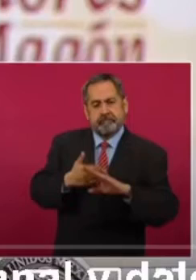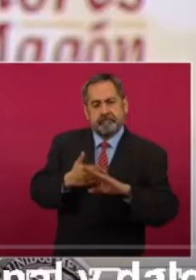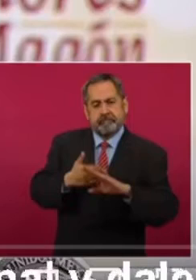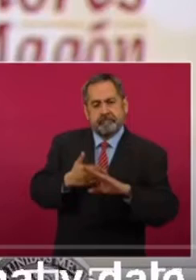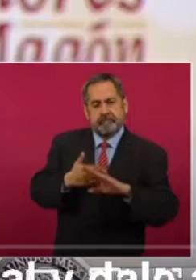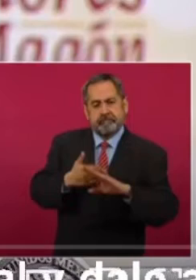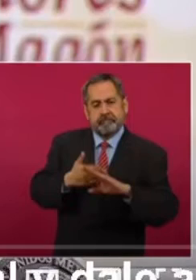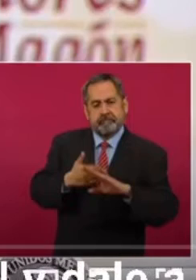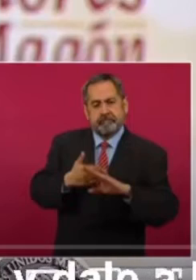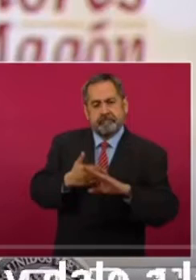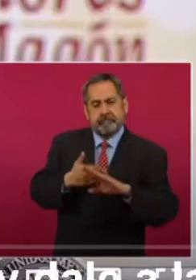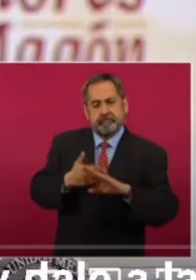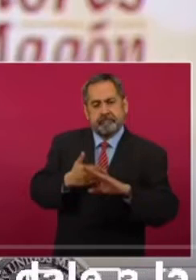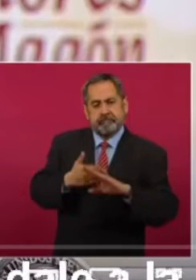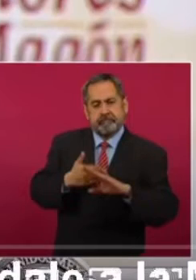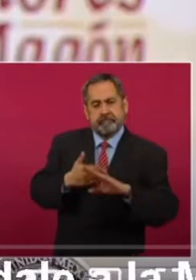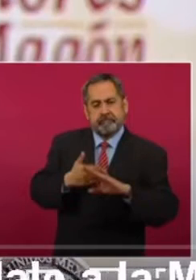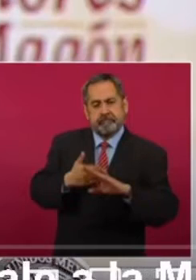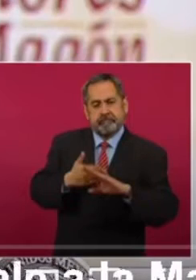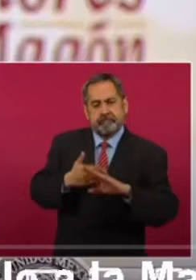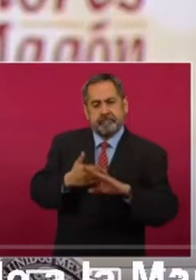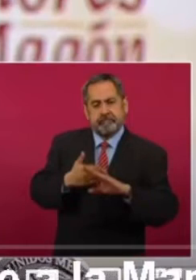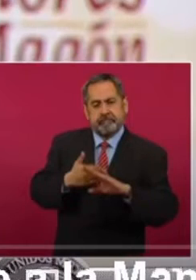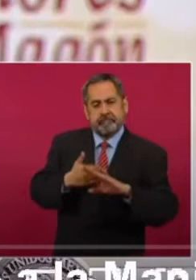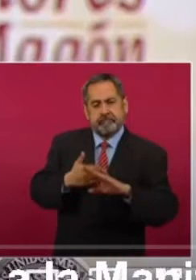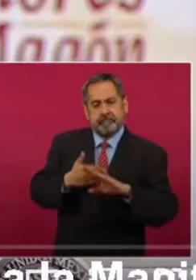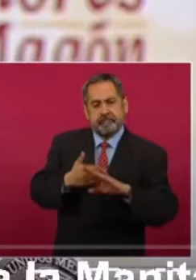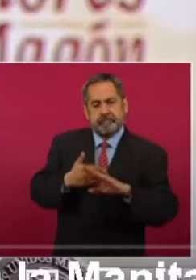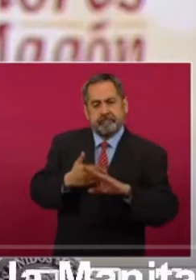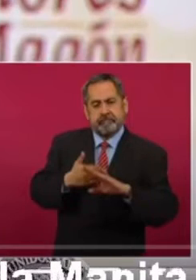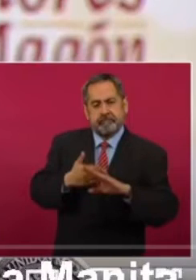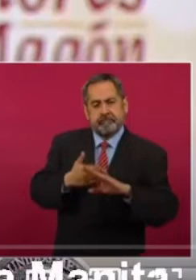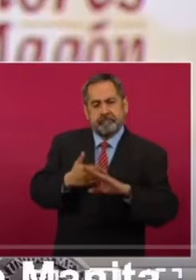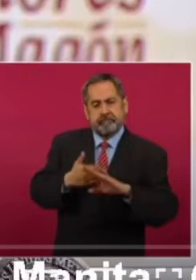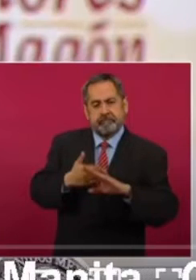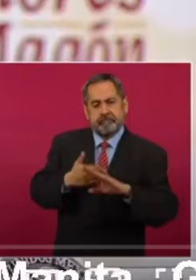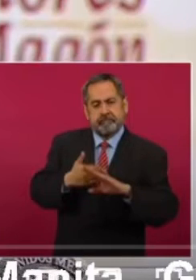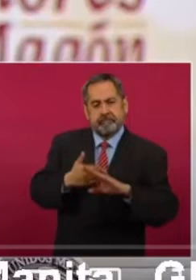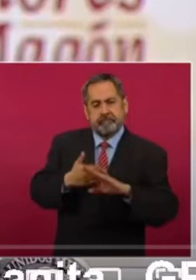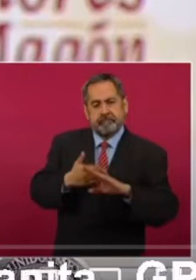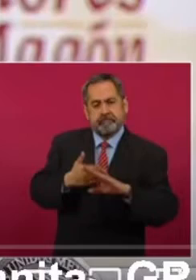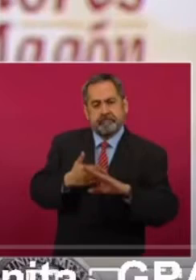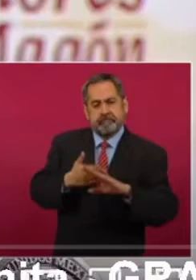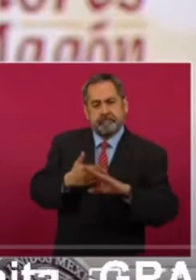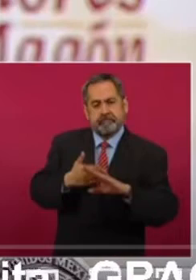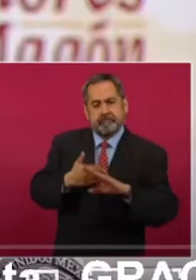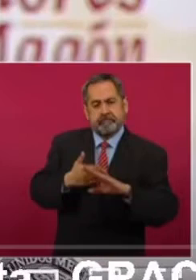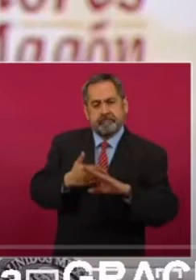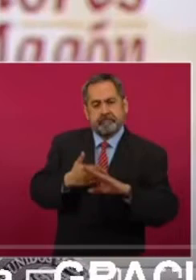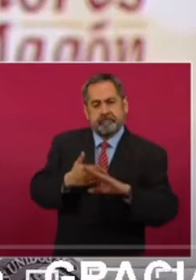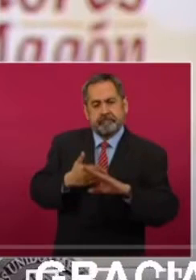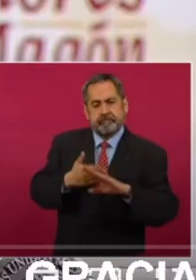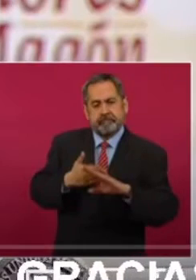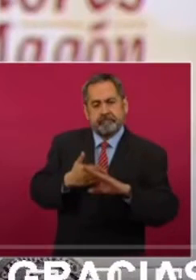como entiende el problema de la privatización de la energía eléctrica